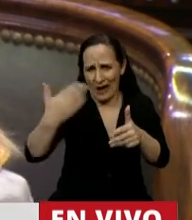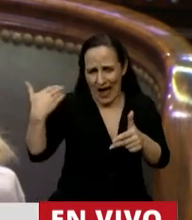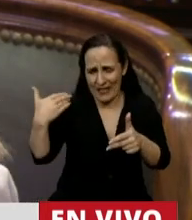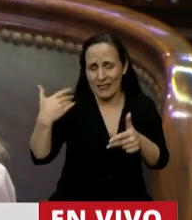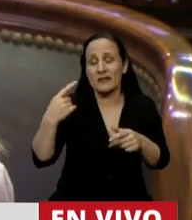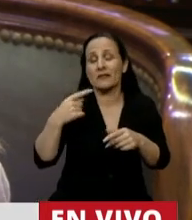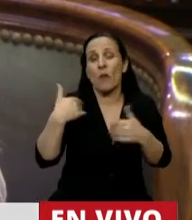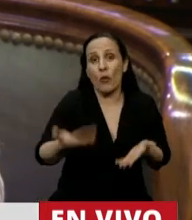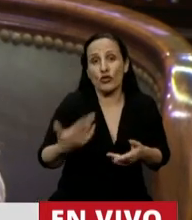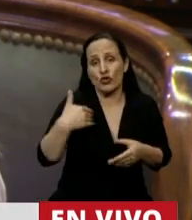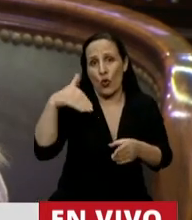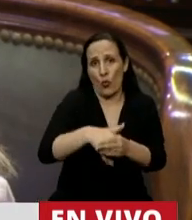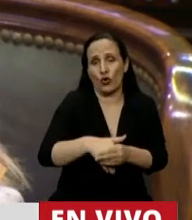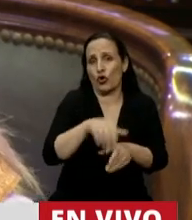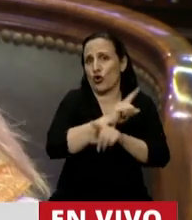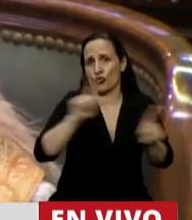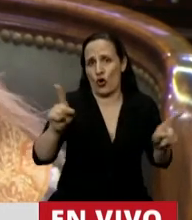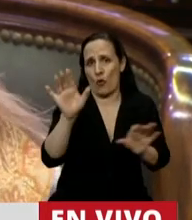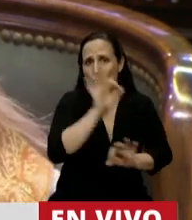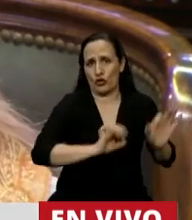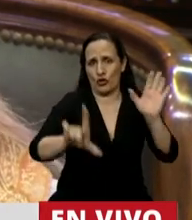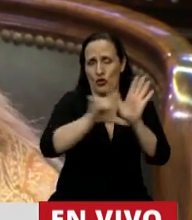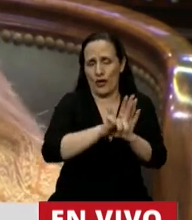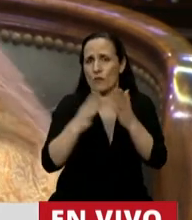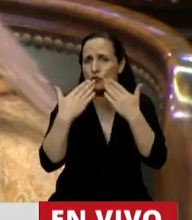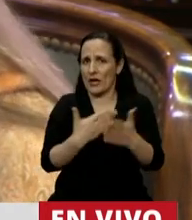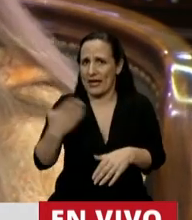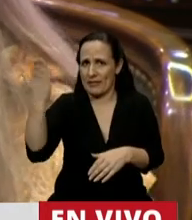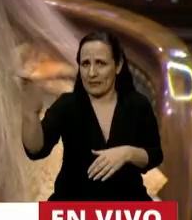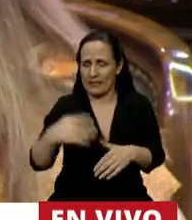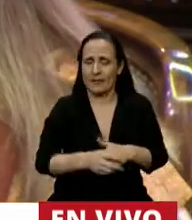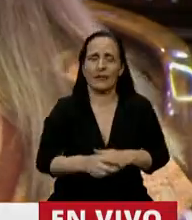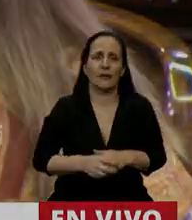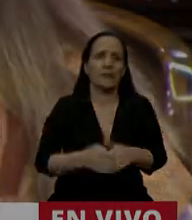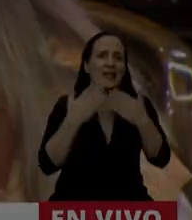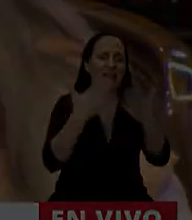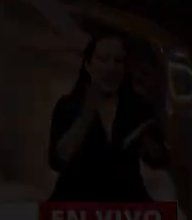es que voy a votar en contra de este proyecto de ley. Muchas gracias, presidente. Gracias, diputada.